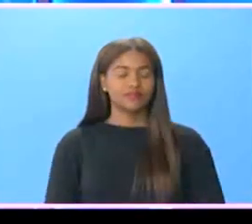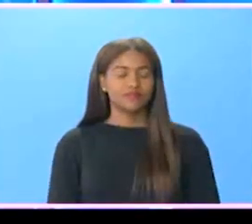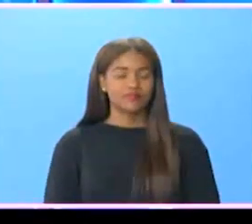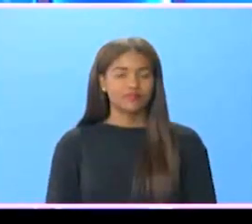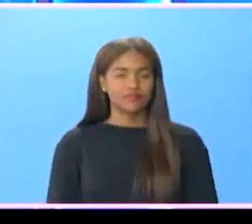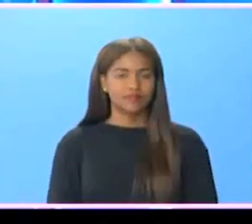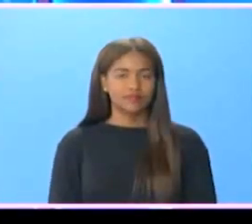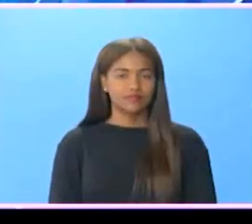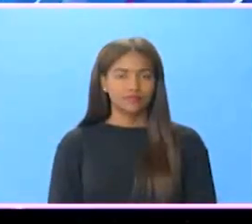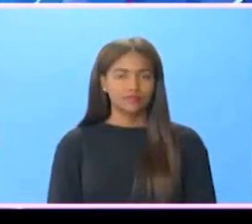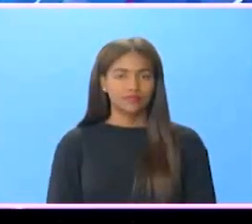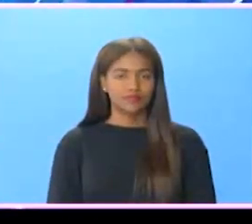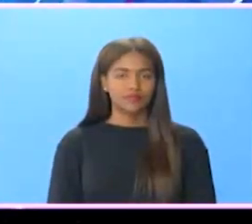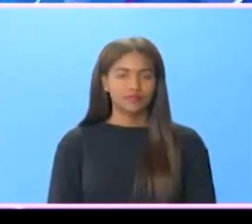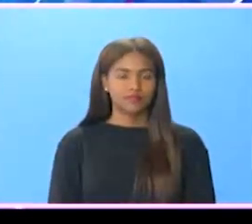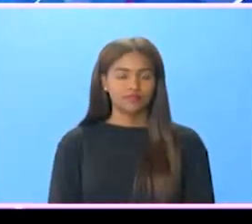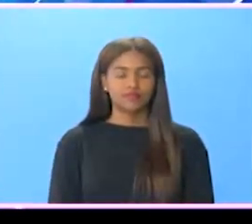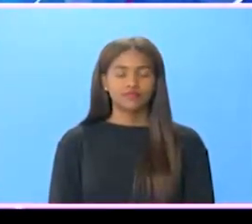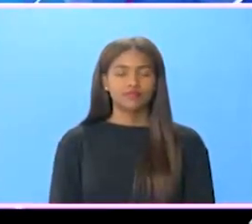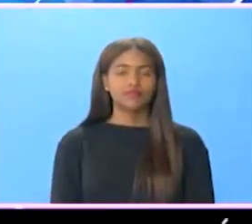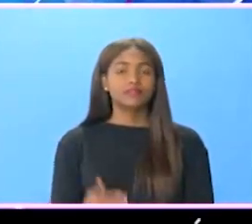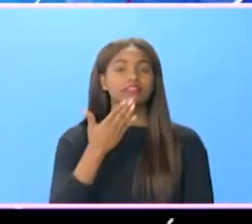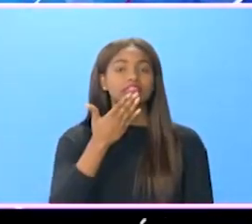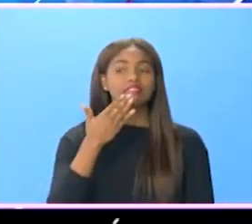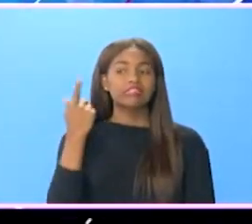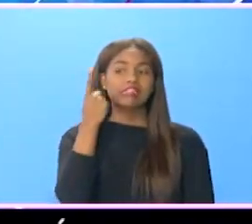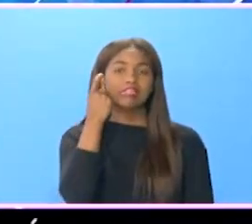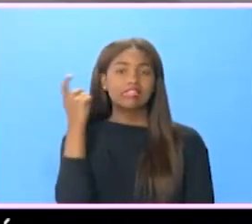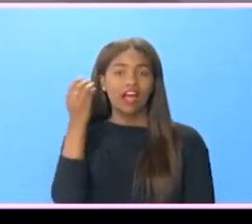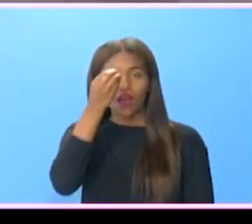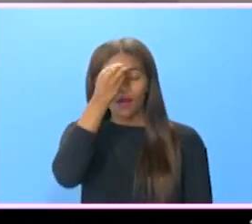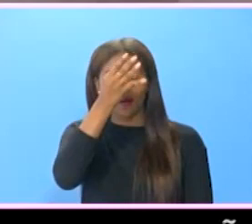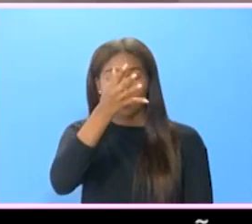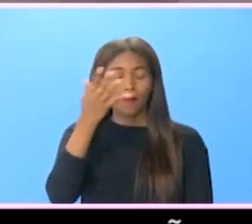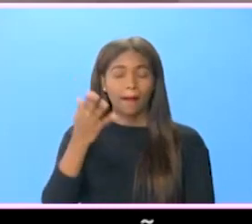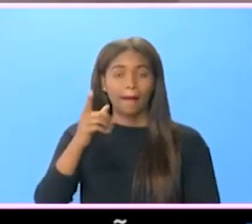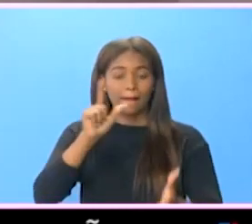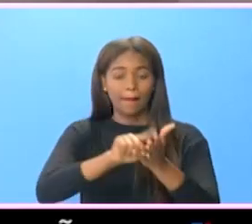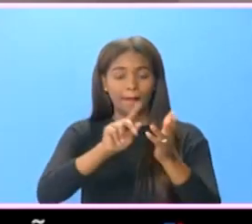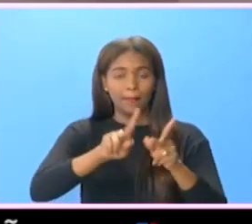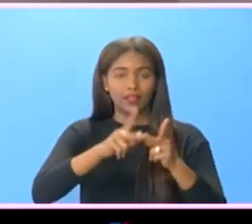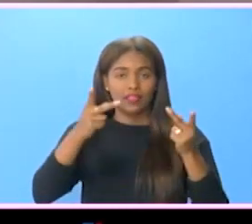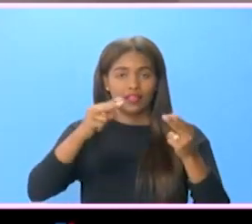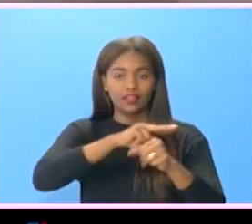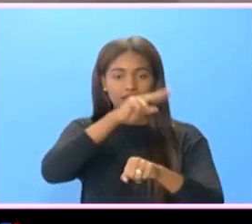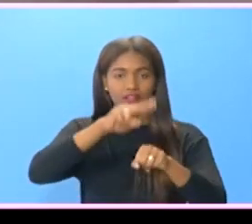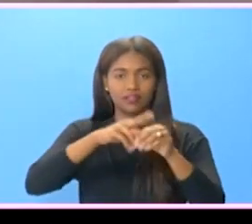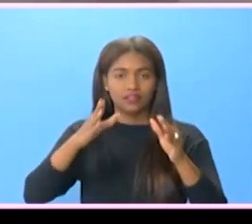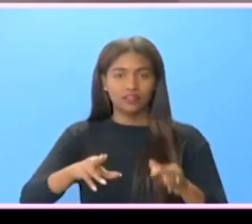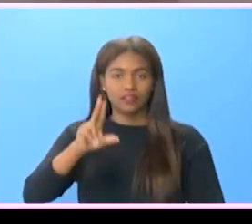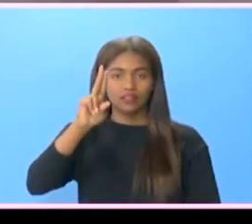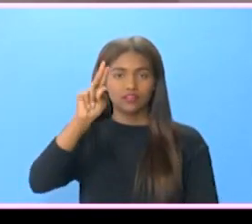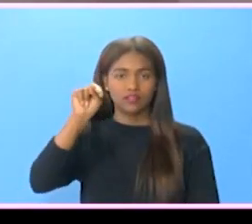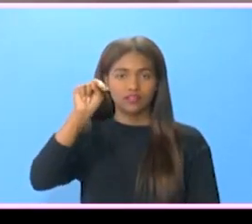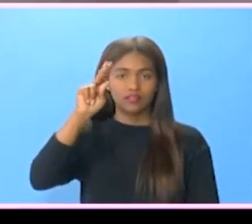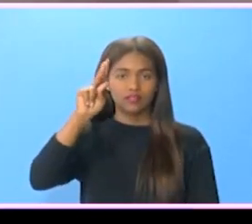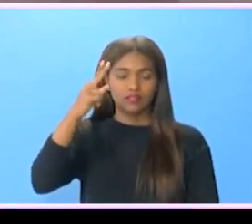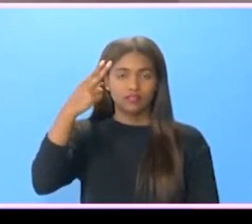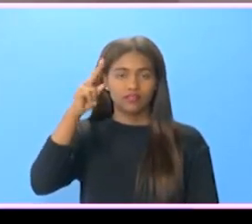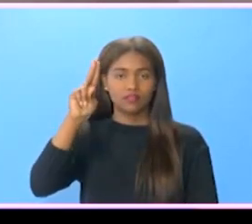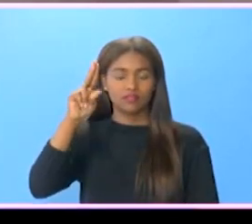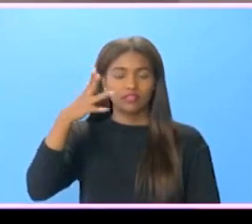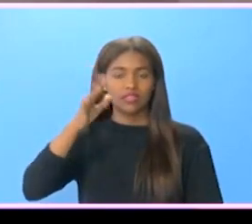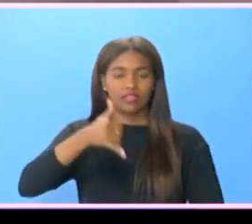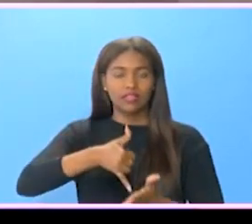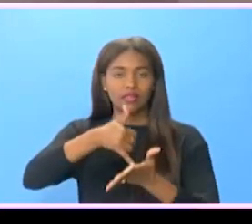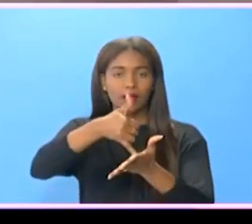Diana. Gracias. Tal como adelantas, la Biblioteca Nacional Pedro Enrique Sureña realizó la entrega